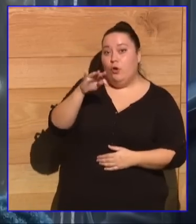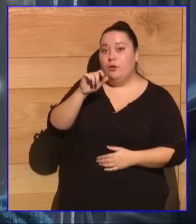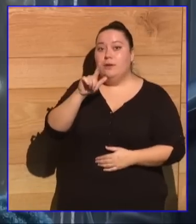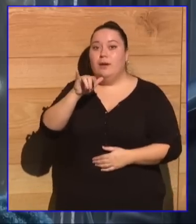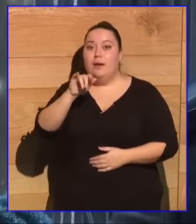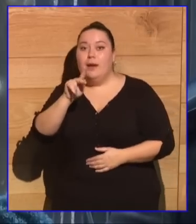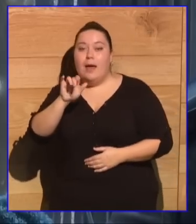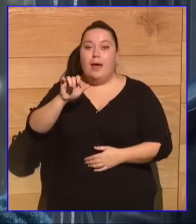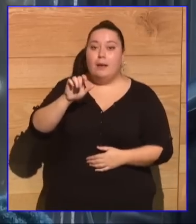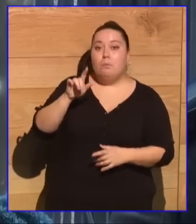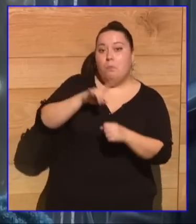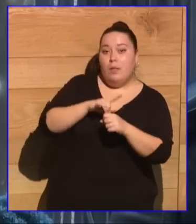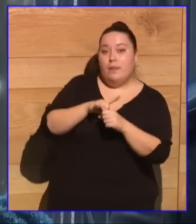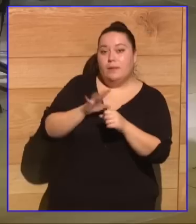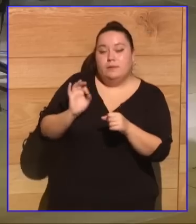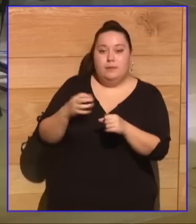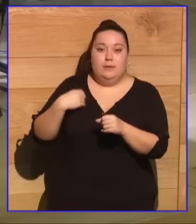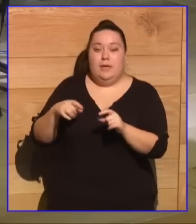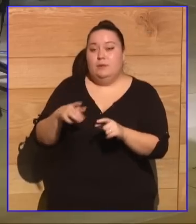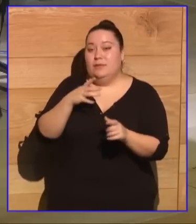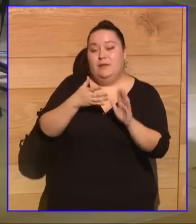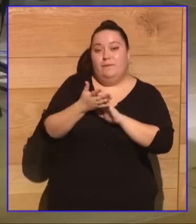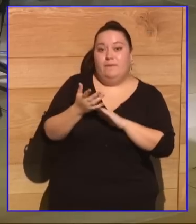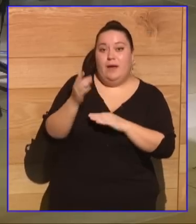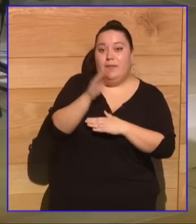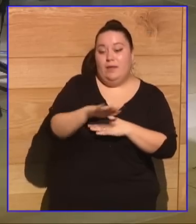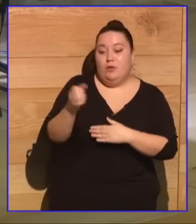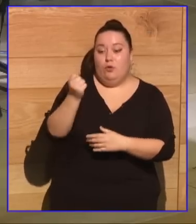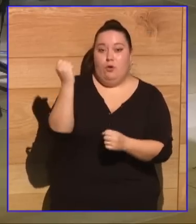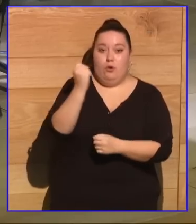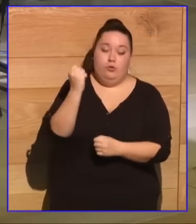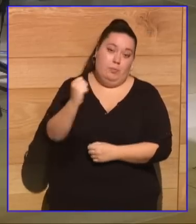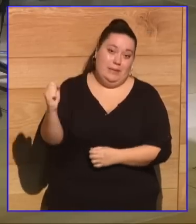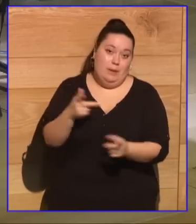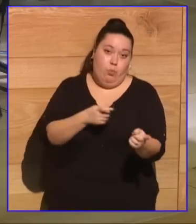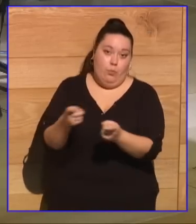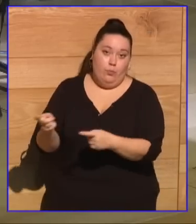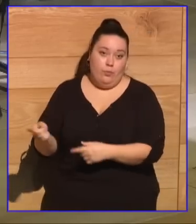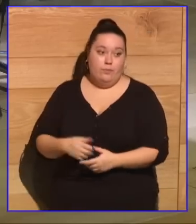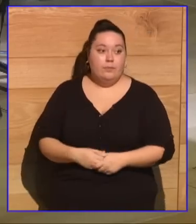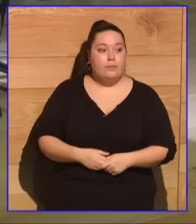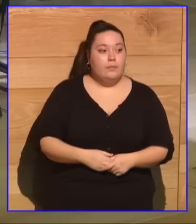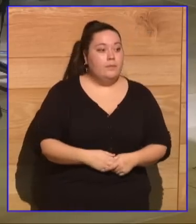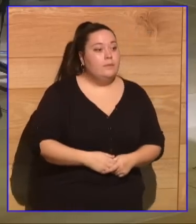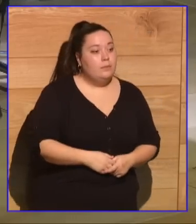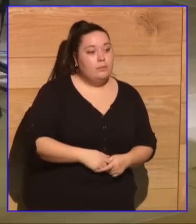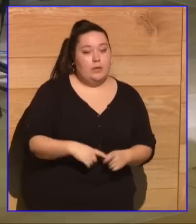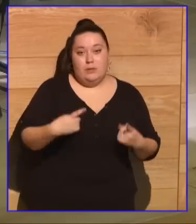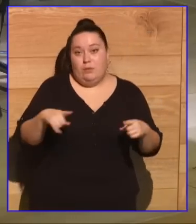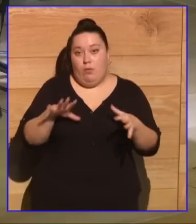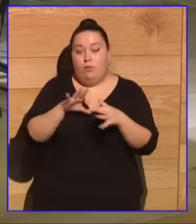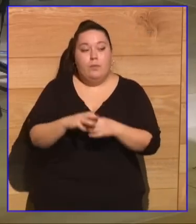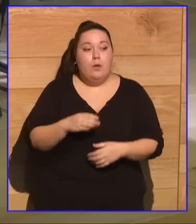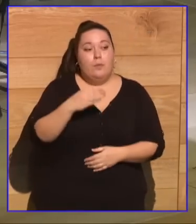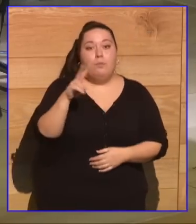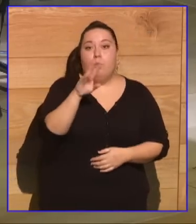cantando de y matar niños. Es que fíjate, el problema del muro es que podríamos estar hablando hora y media de Podríamos ella. estar- Es que hay Claro, quejas, claro. hay quejas. No te la acabas, Bob Geldof fue el